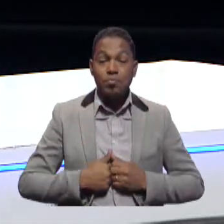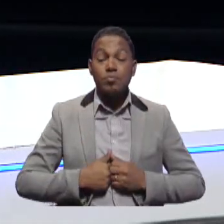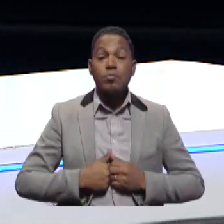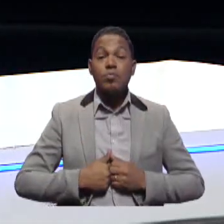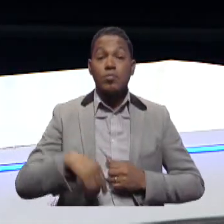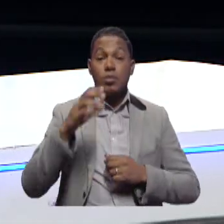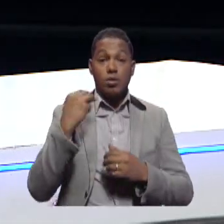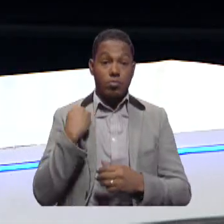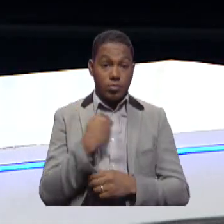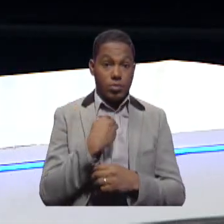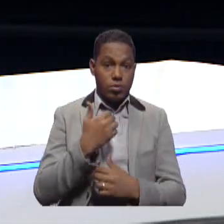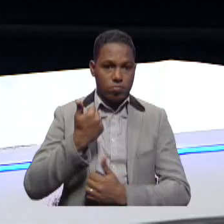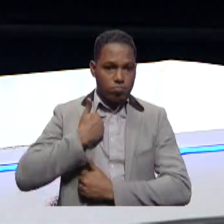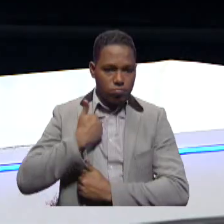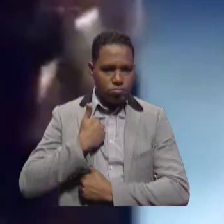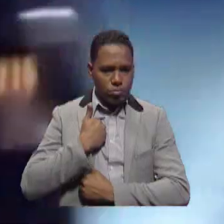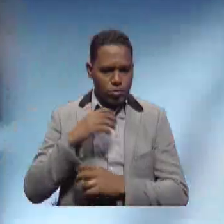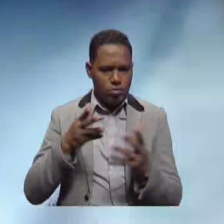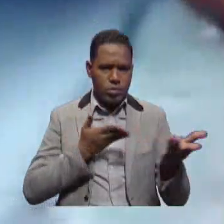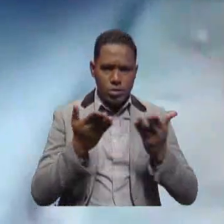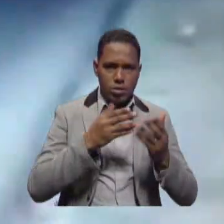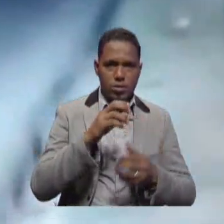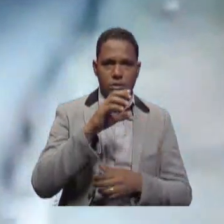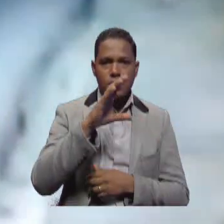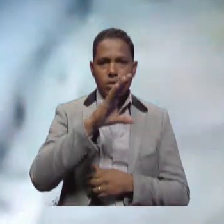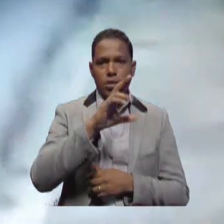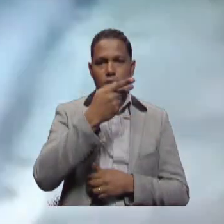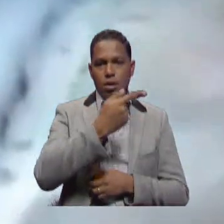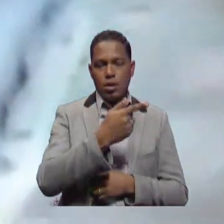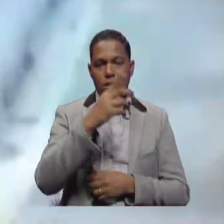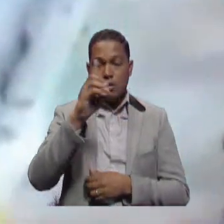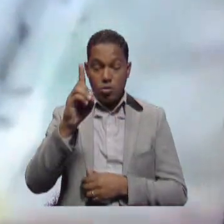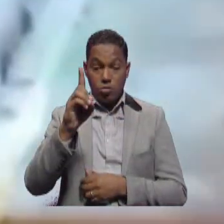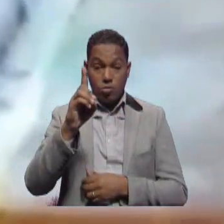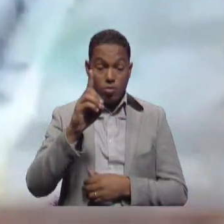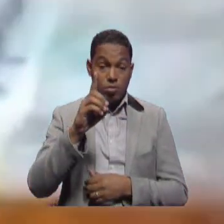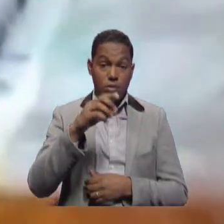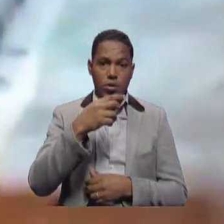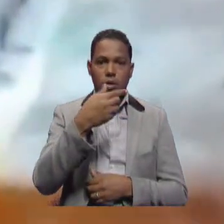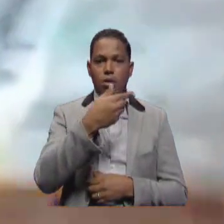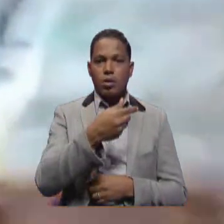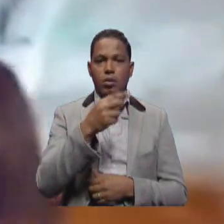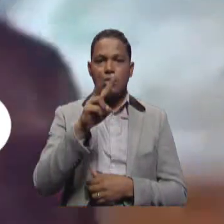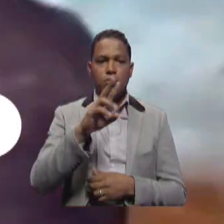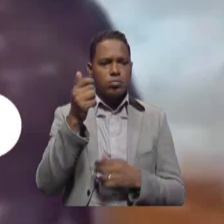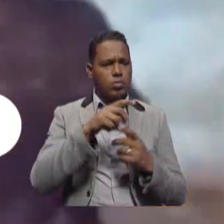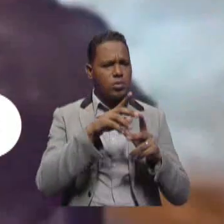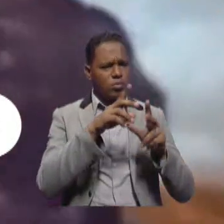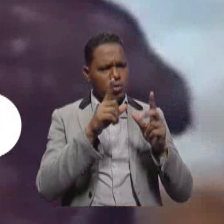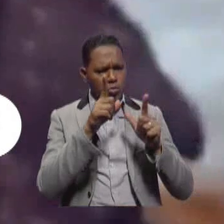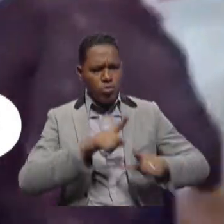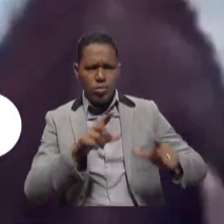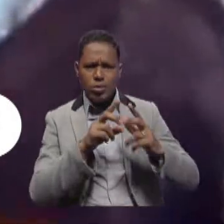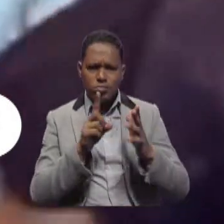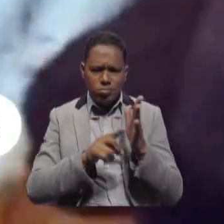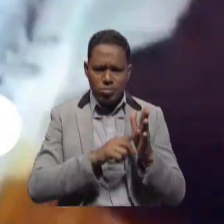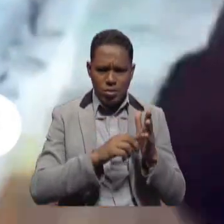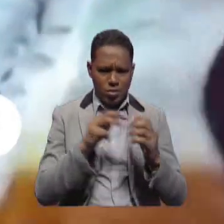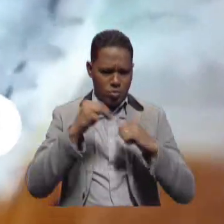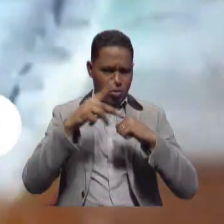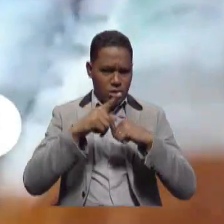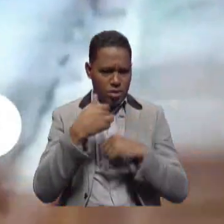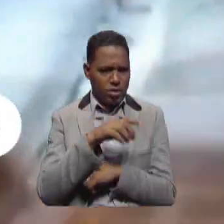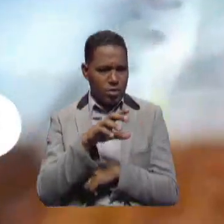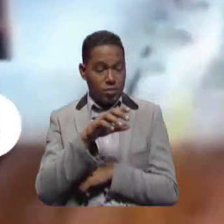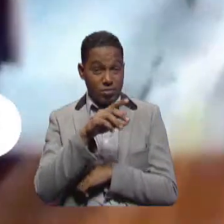del Ejército y del Servicio de Inteligencia G2 arrestaron en el puesto de chequeo La Solitaria, ubicado en la provincia de Montecristi,